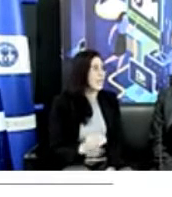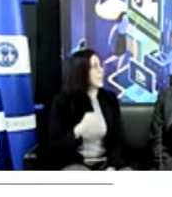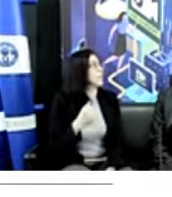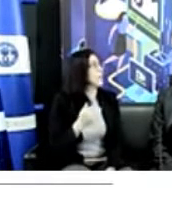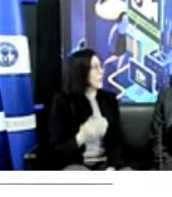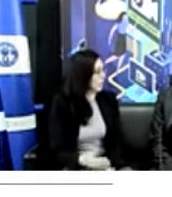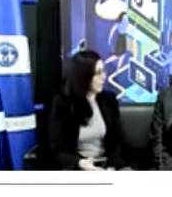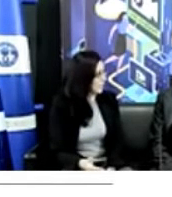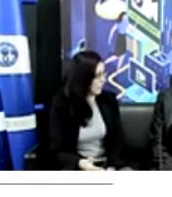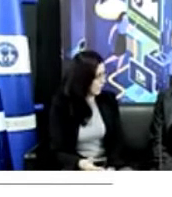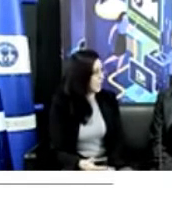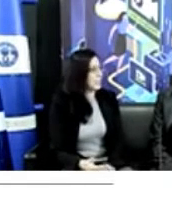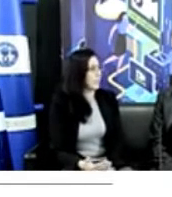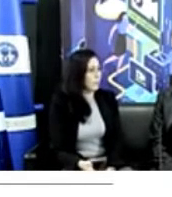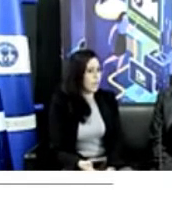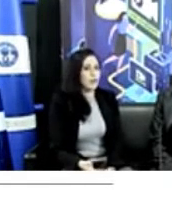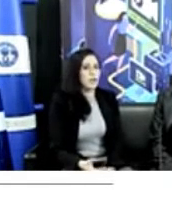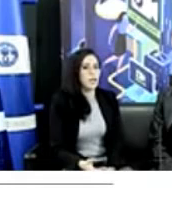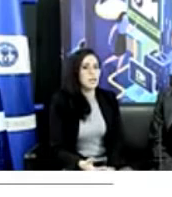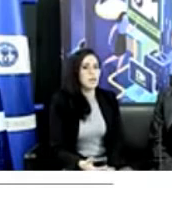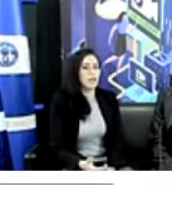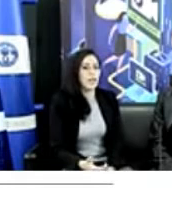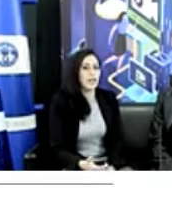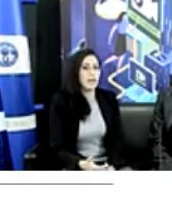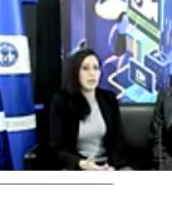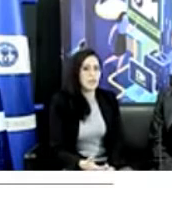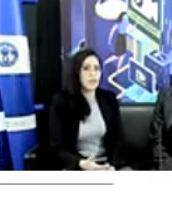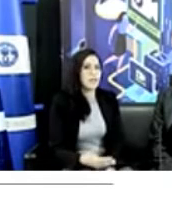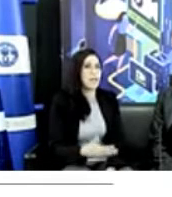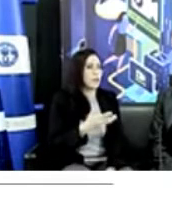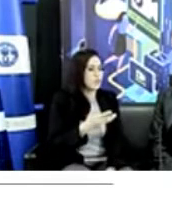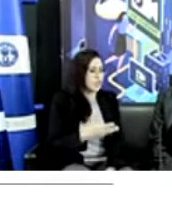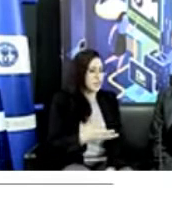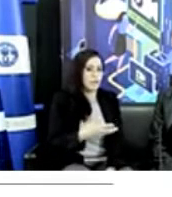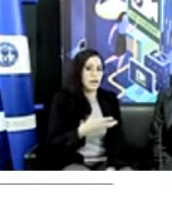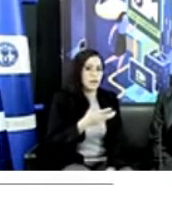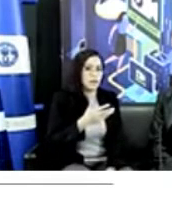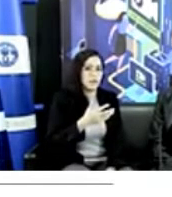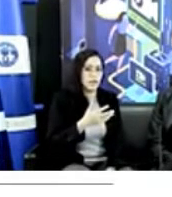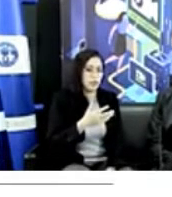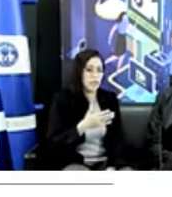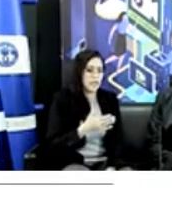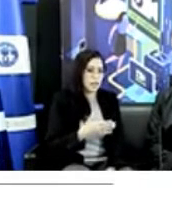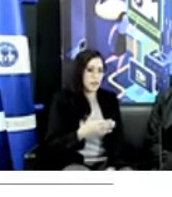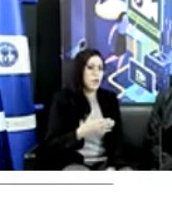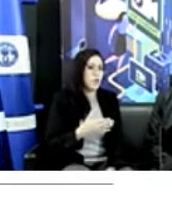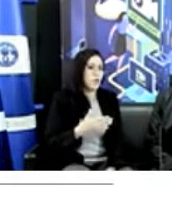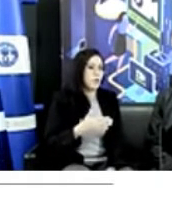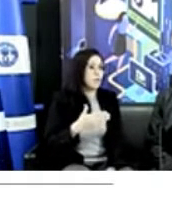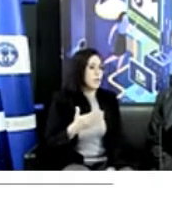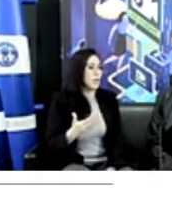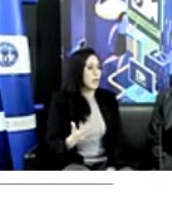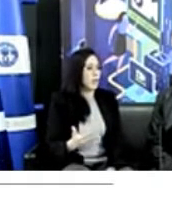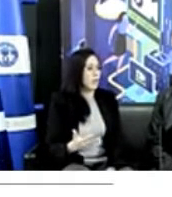consumen ya tienen una dependencia. Sin embargo, es importante que la persona empiece a conocer utilizando